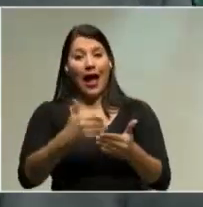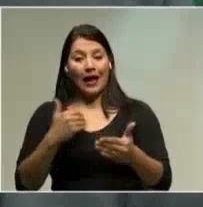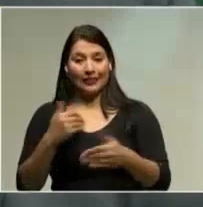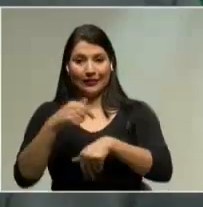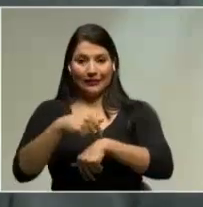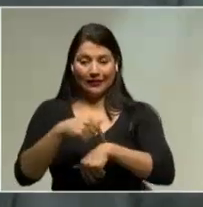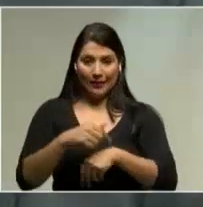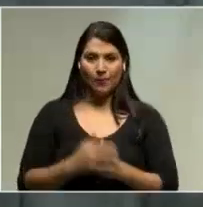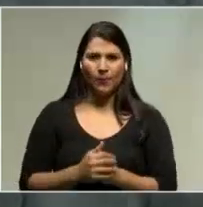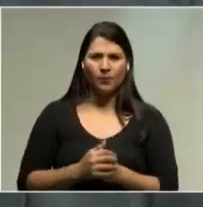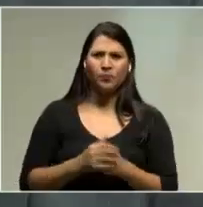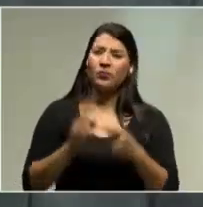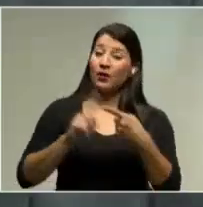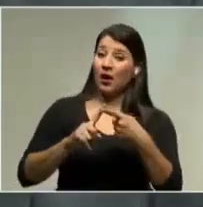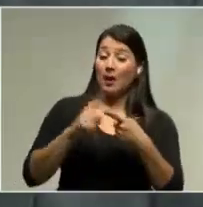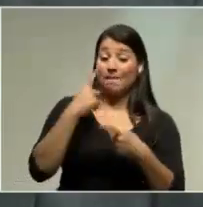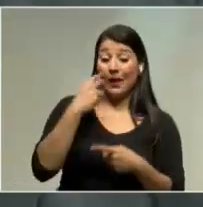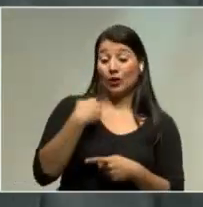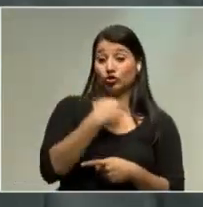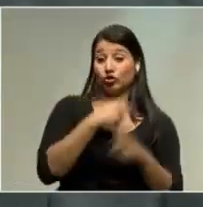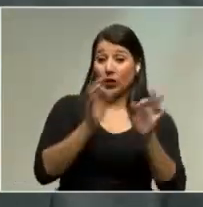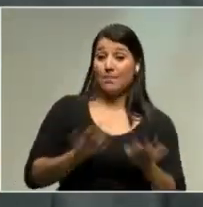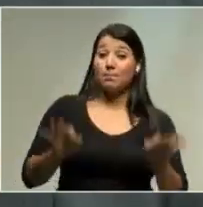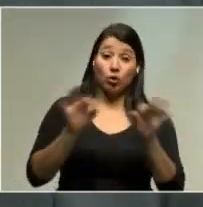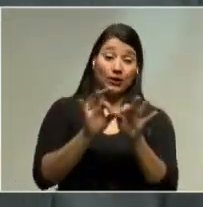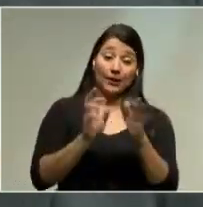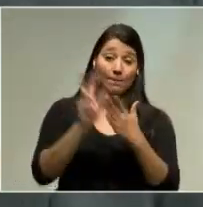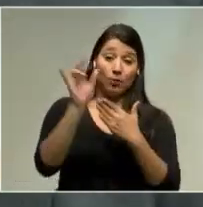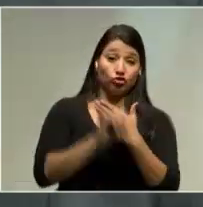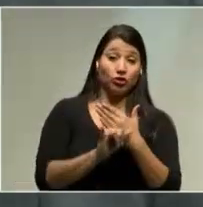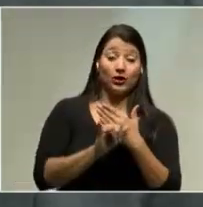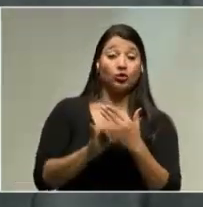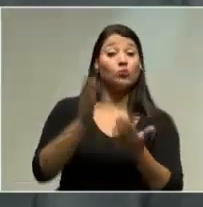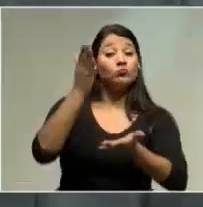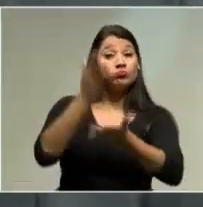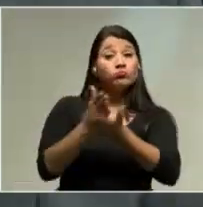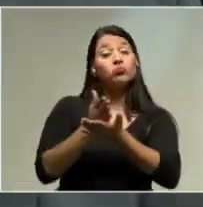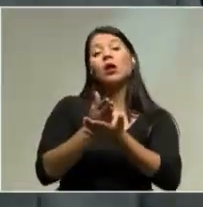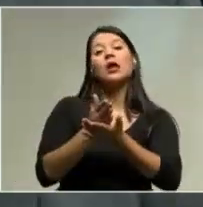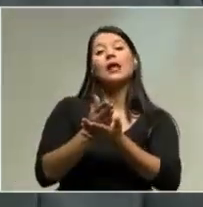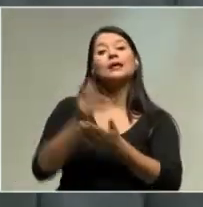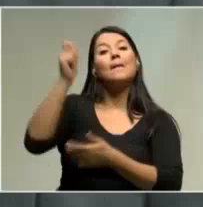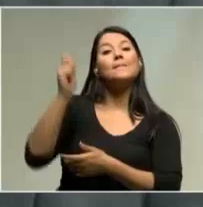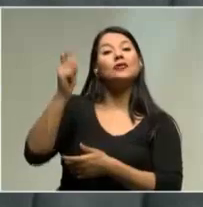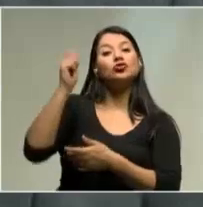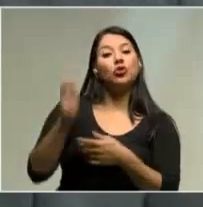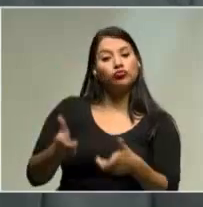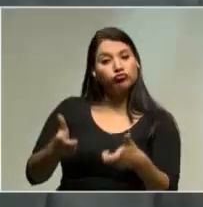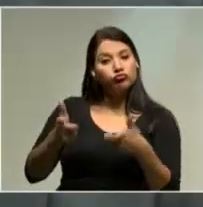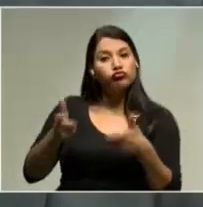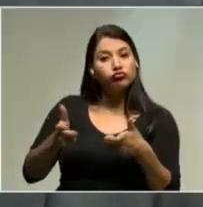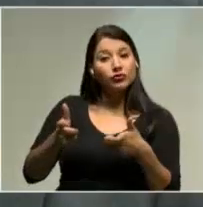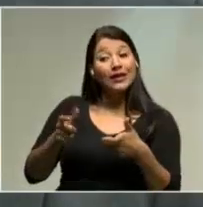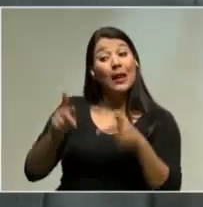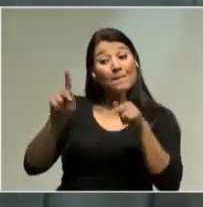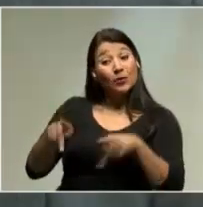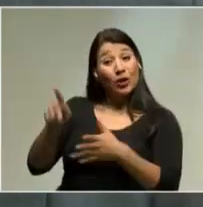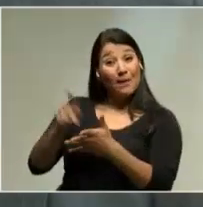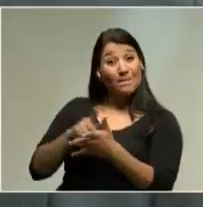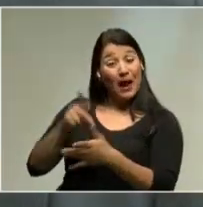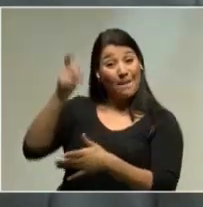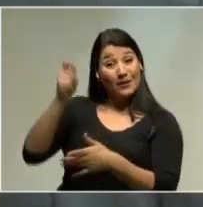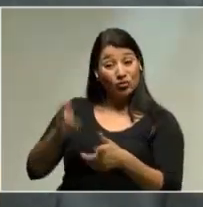pensiones de lujo para que éstas paguen más impuestos y así reducirlas. El